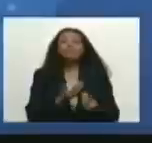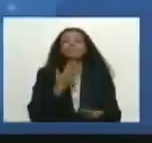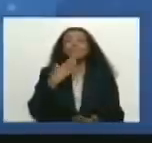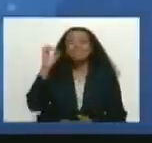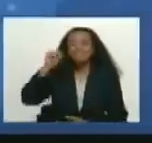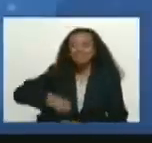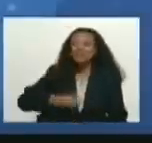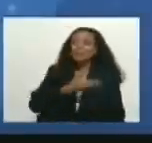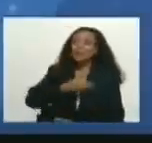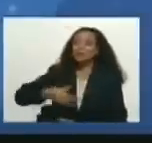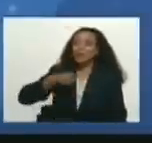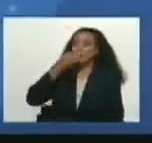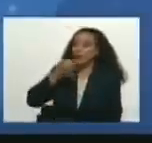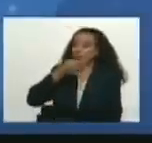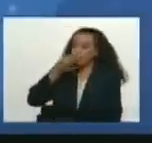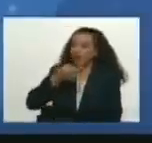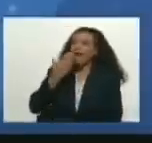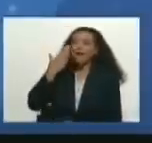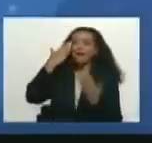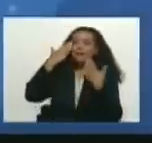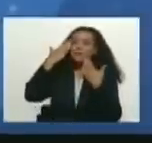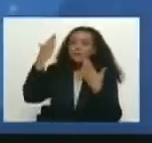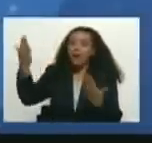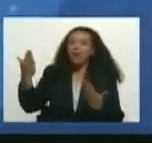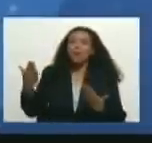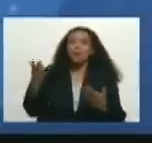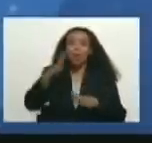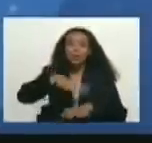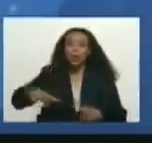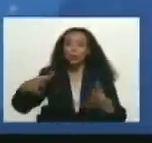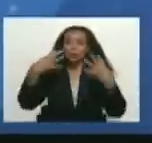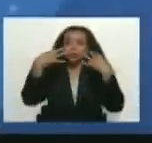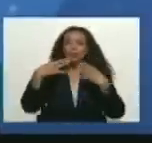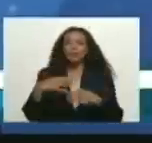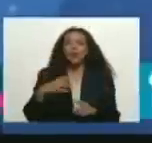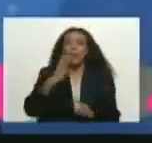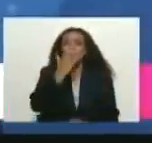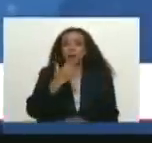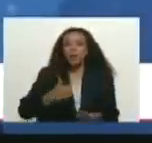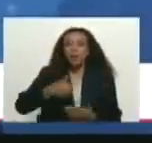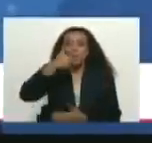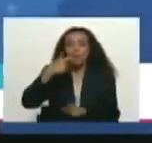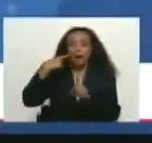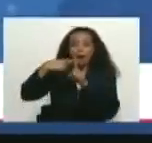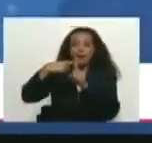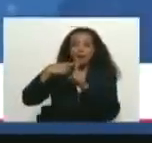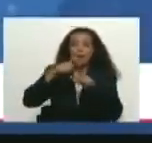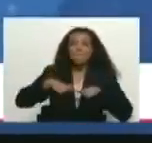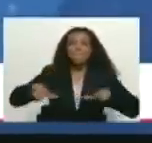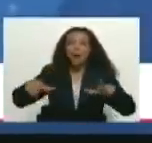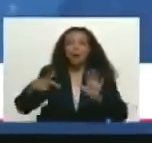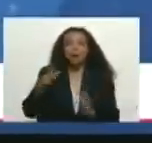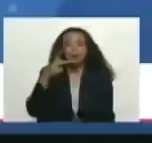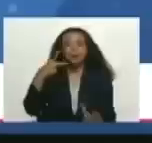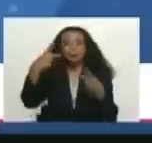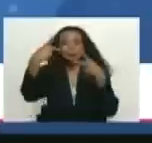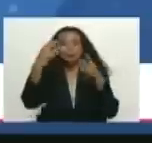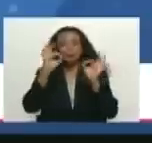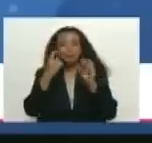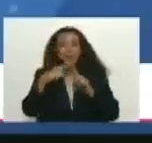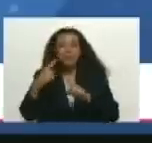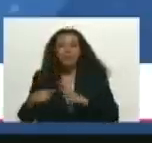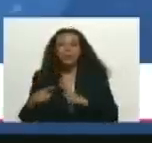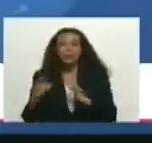presidente. Buenas tardes. Saludo a toda la audiencia de Con Maduro Más. Espacio extraordinario y diverso,